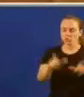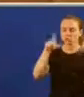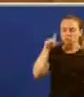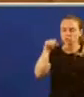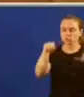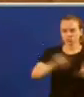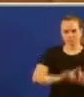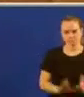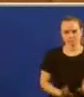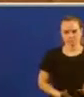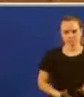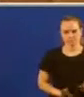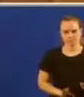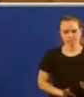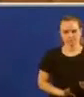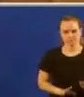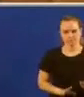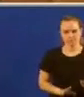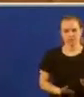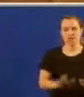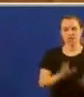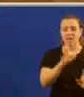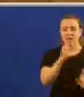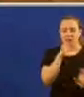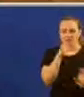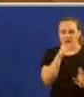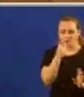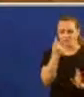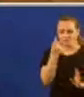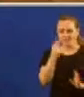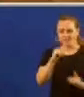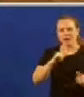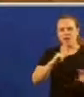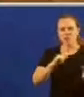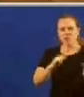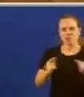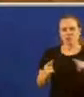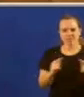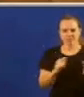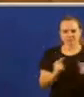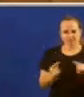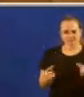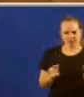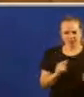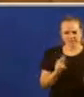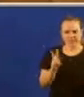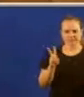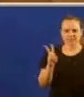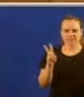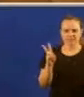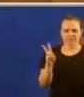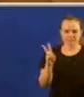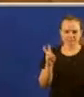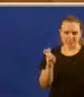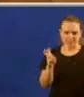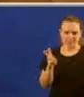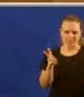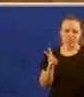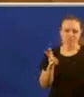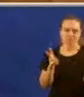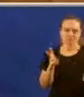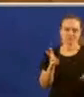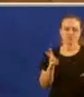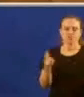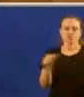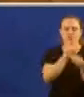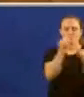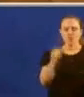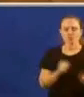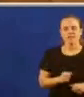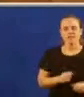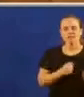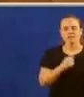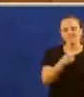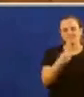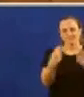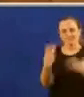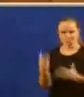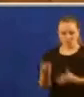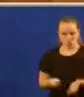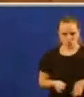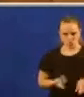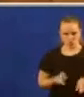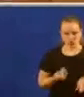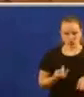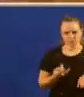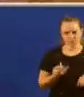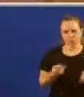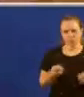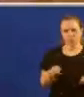neste momento, un debate máis de fondo que ten que ver con este régime do 78, con esa arquitectura institucional